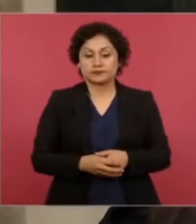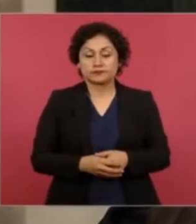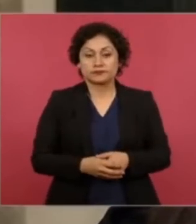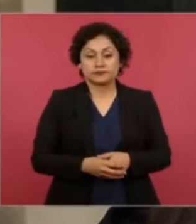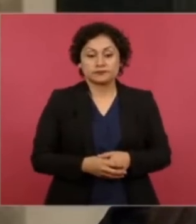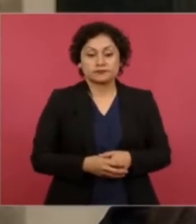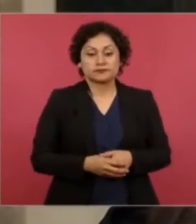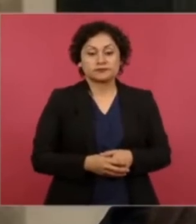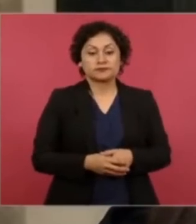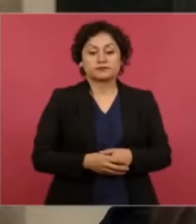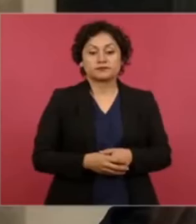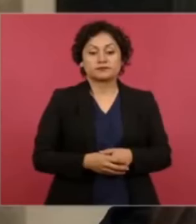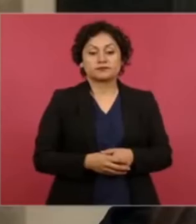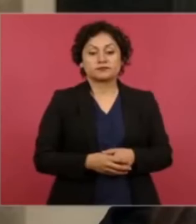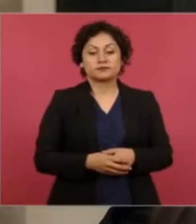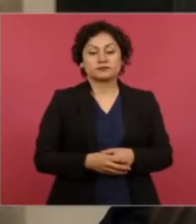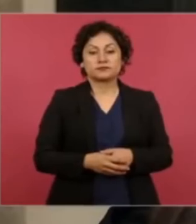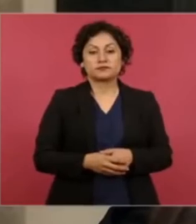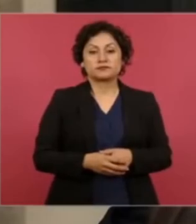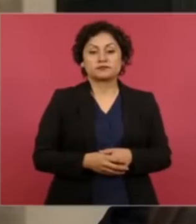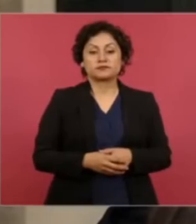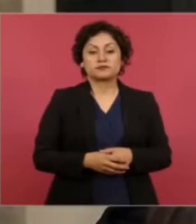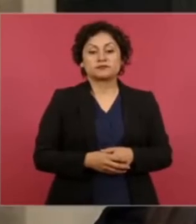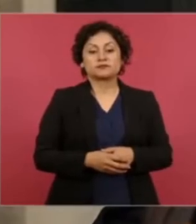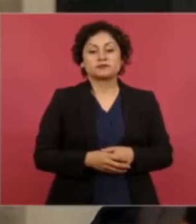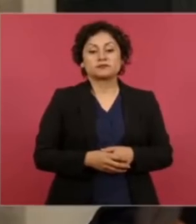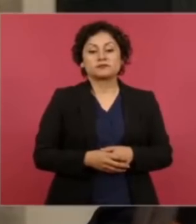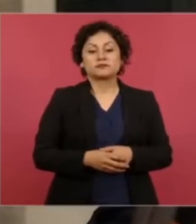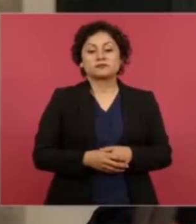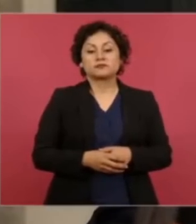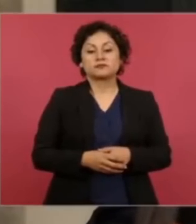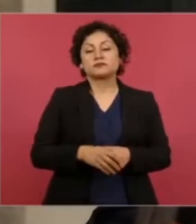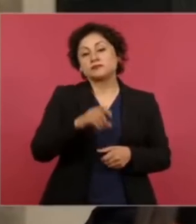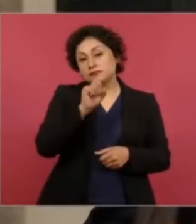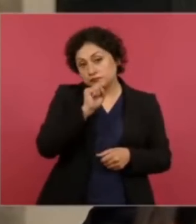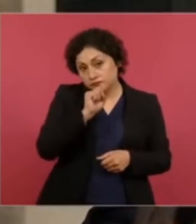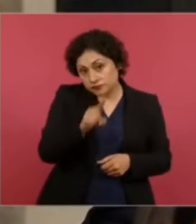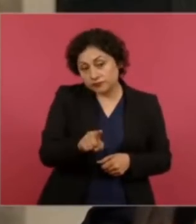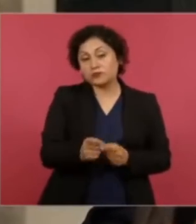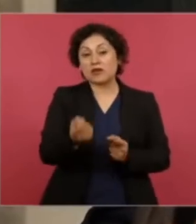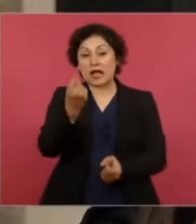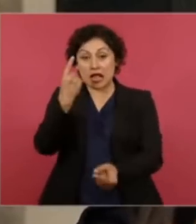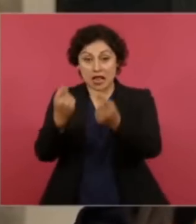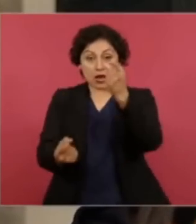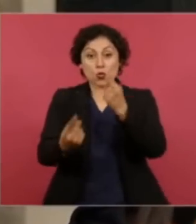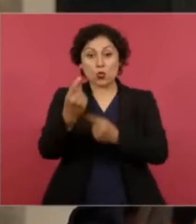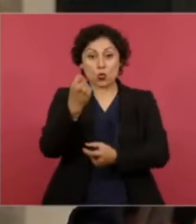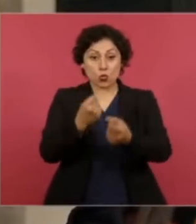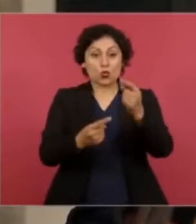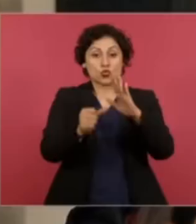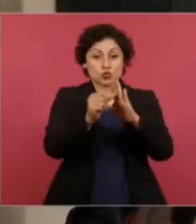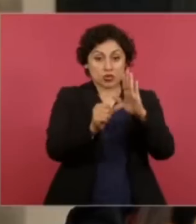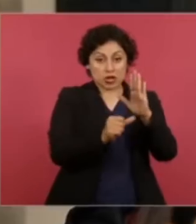ministros que no quieren dar sus declaraciones patrimoniales porque ya escuchamos en el intro que están en riesgo